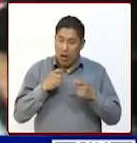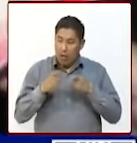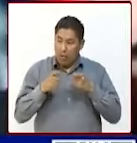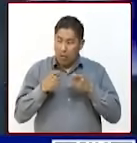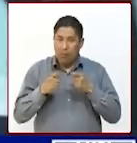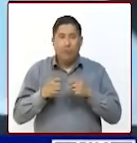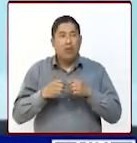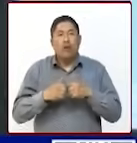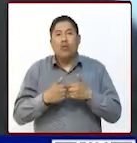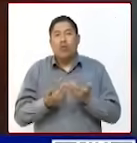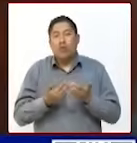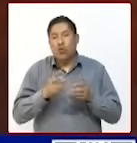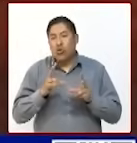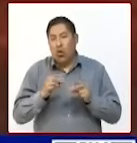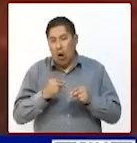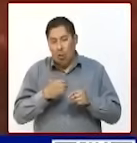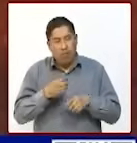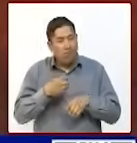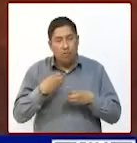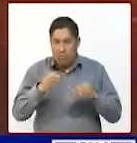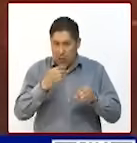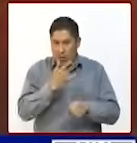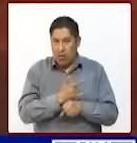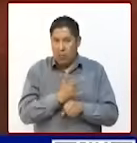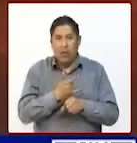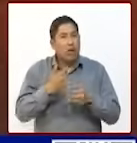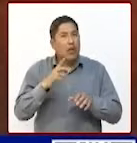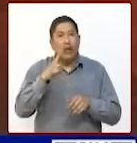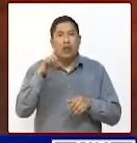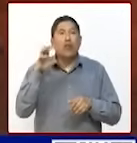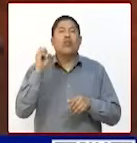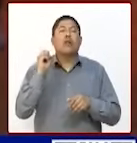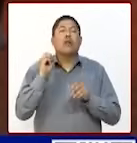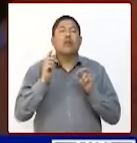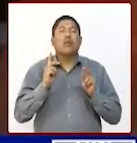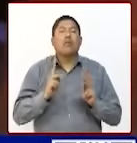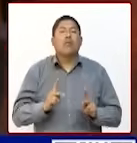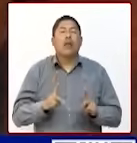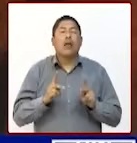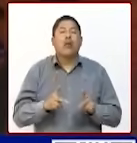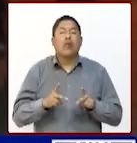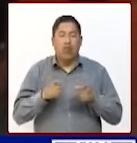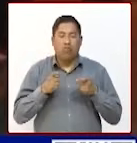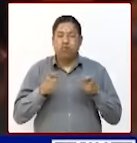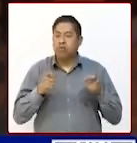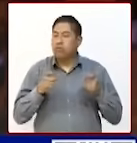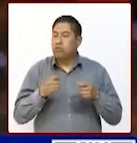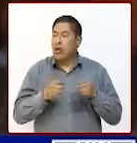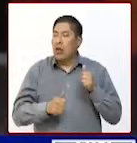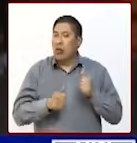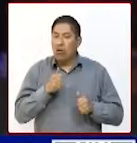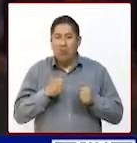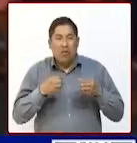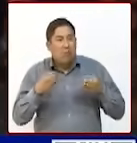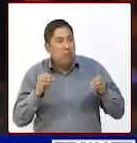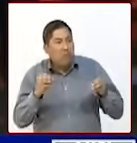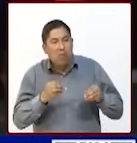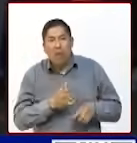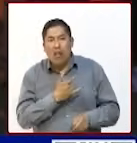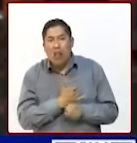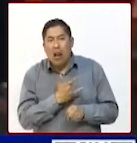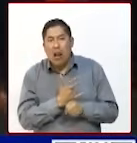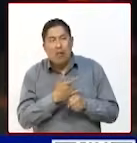de Expendio y Consumo de Bebidas Alcohólicas, más 150 funcionarios, vamos a hacer prevalecer que aquella actividad económica que expenda bebidas